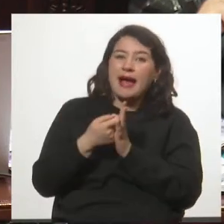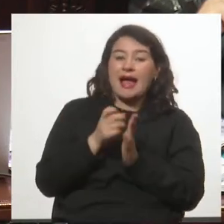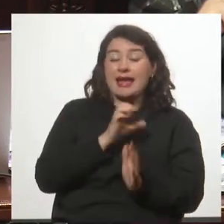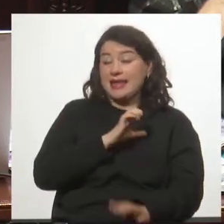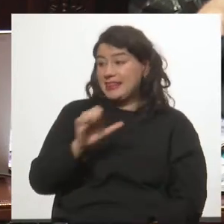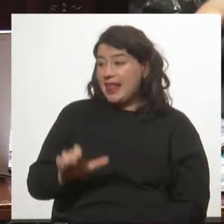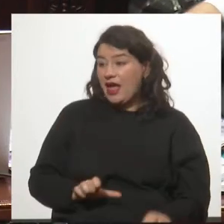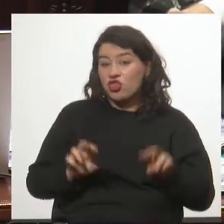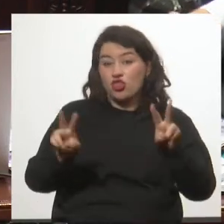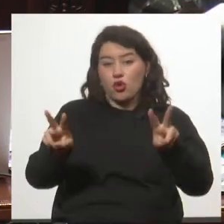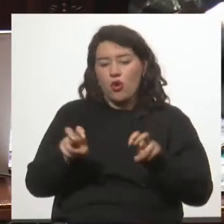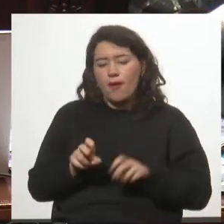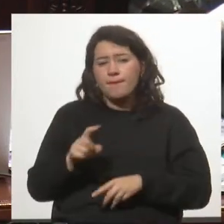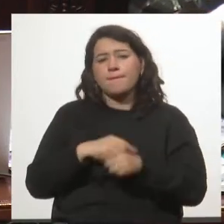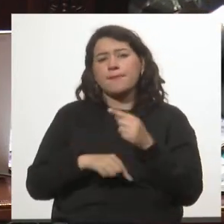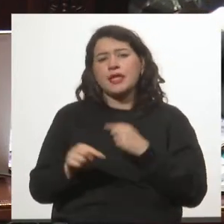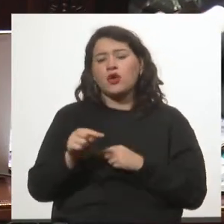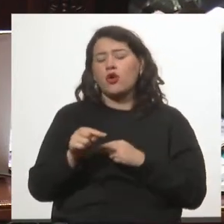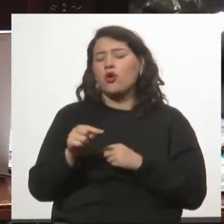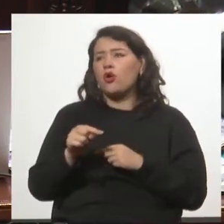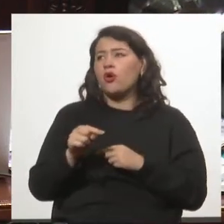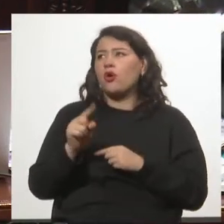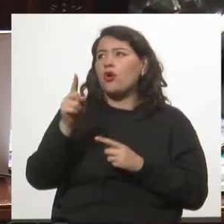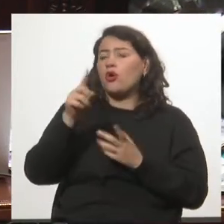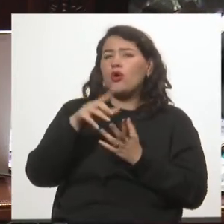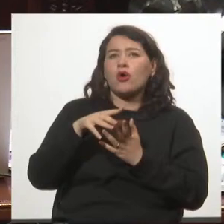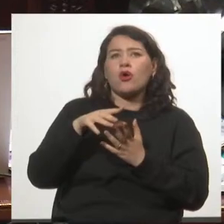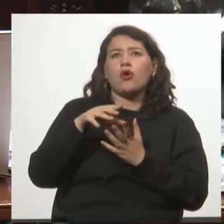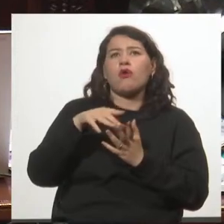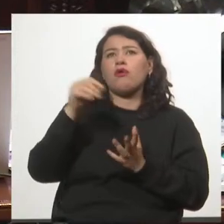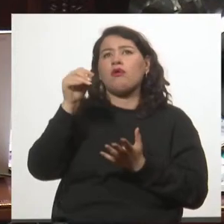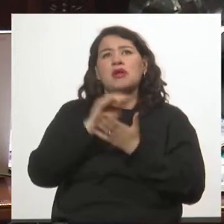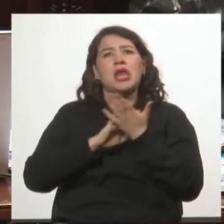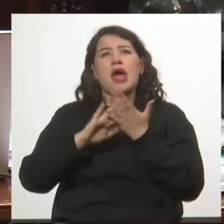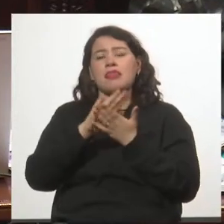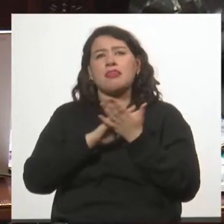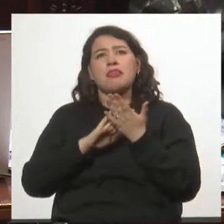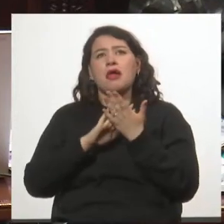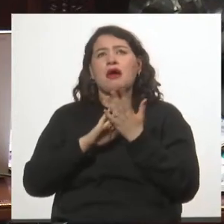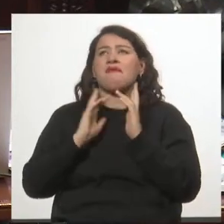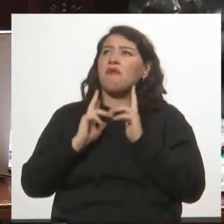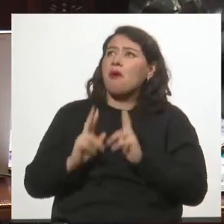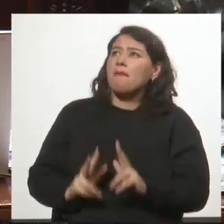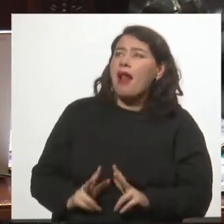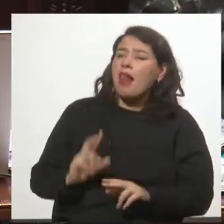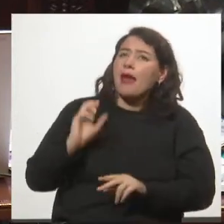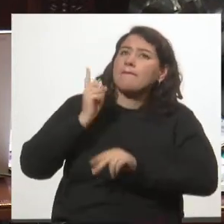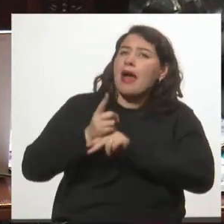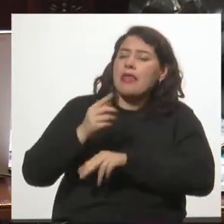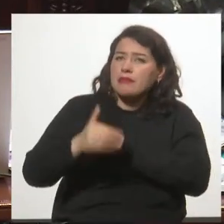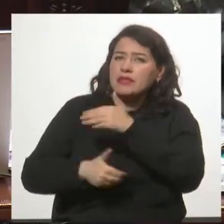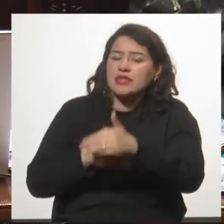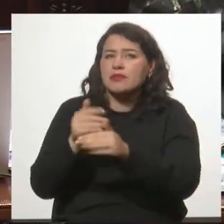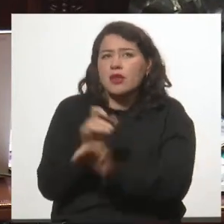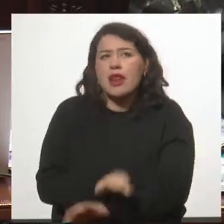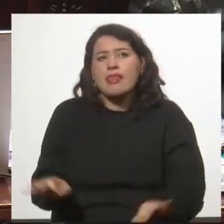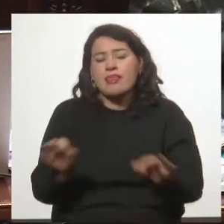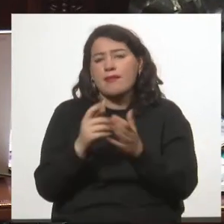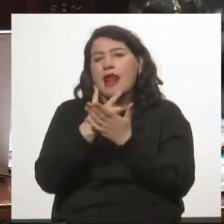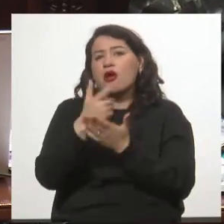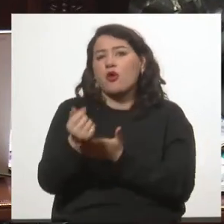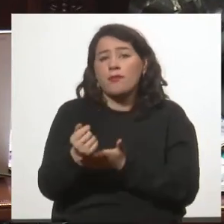pero lo hace sin que el ente tenga ninguna injerencia y pueda imponer ninguna formalidad los procedimientos para estas adquisiciones